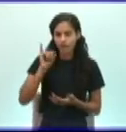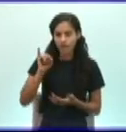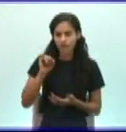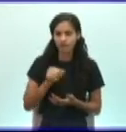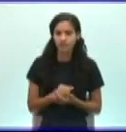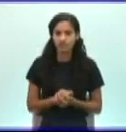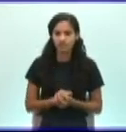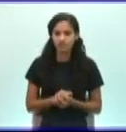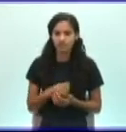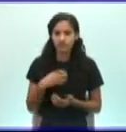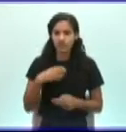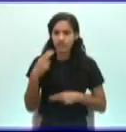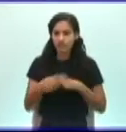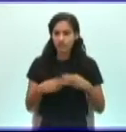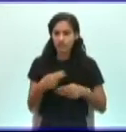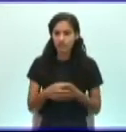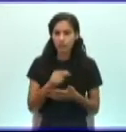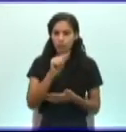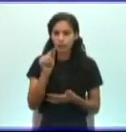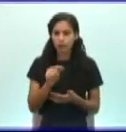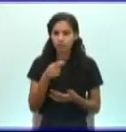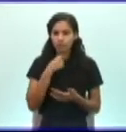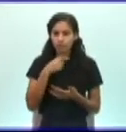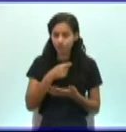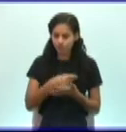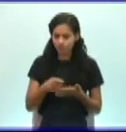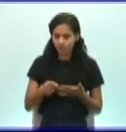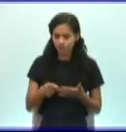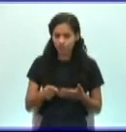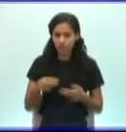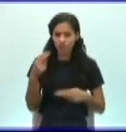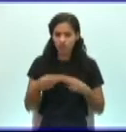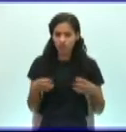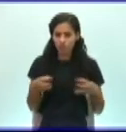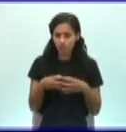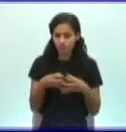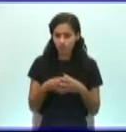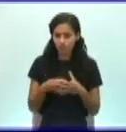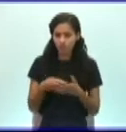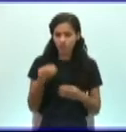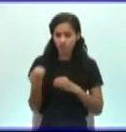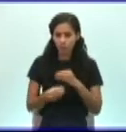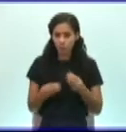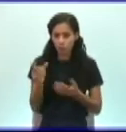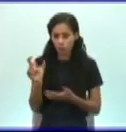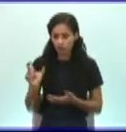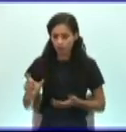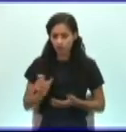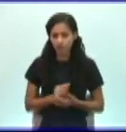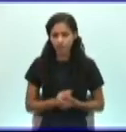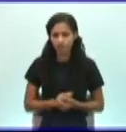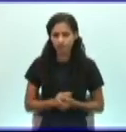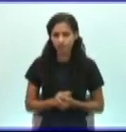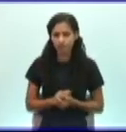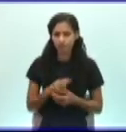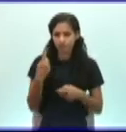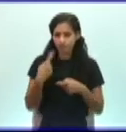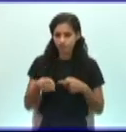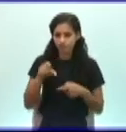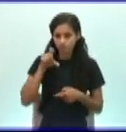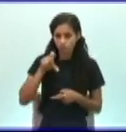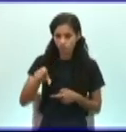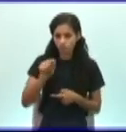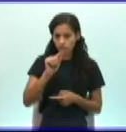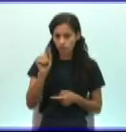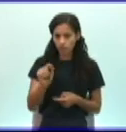96 realizarán ejercicios de copia, formación y transcripción de palabras. En la última